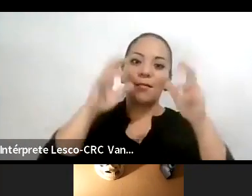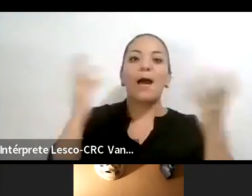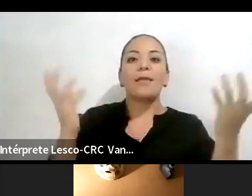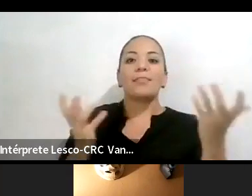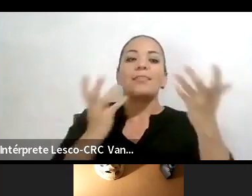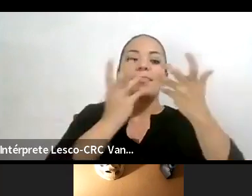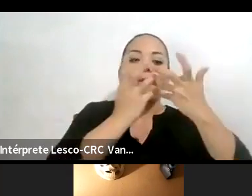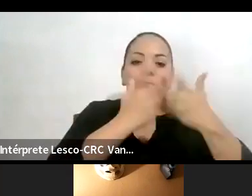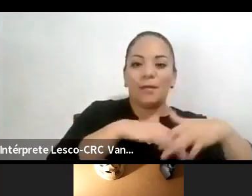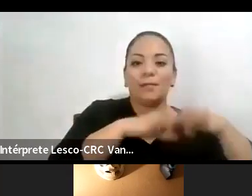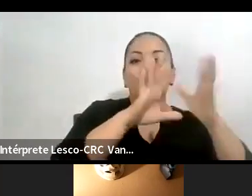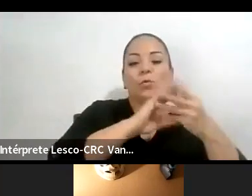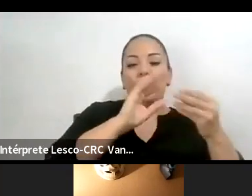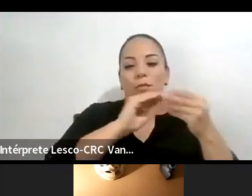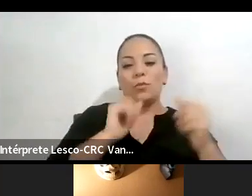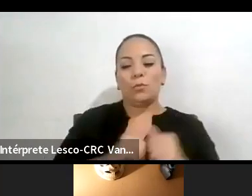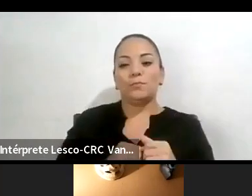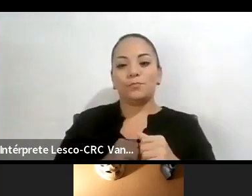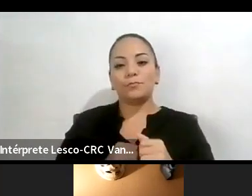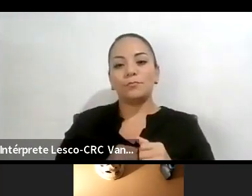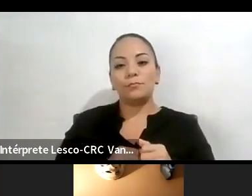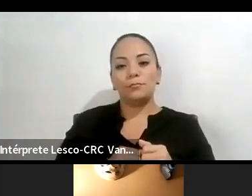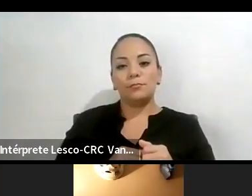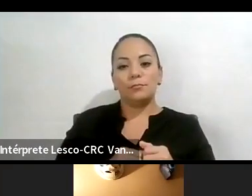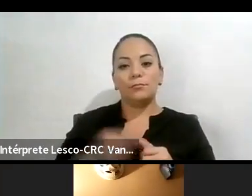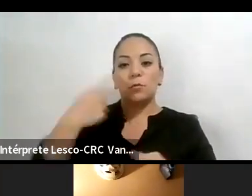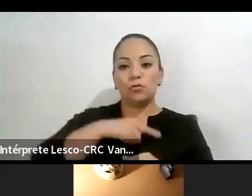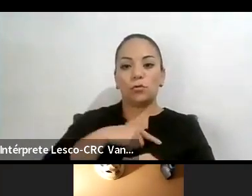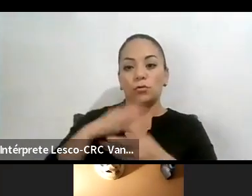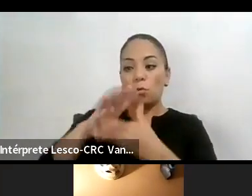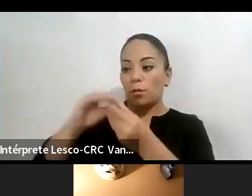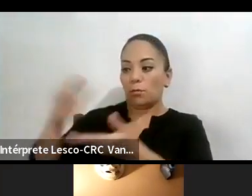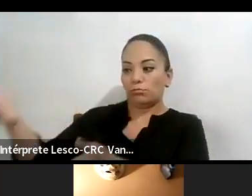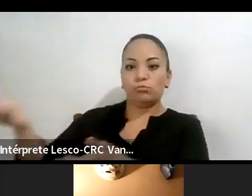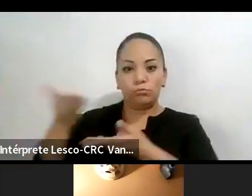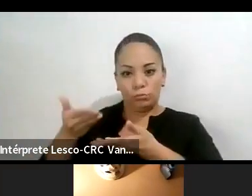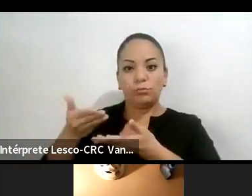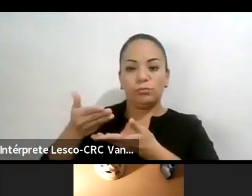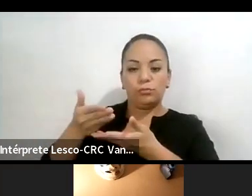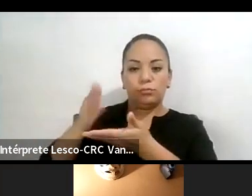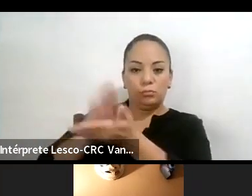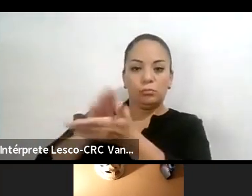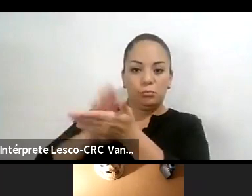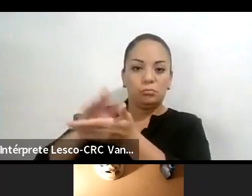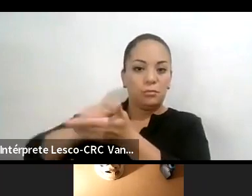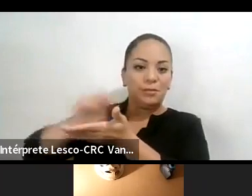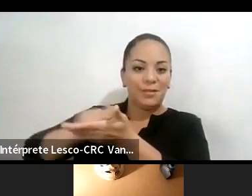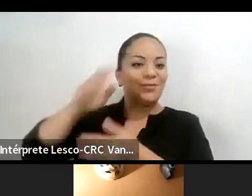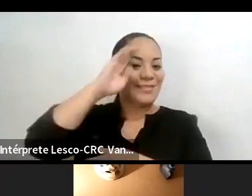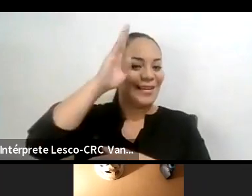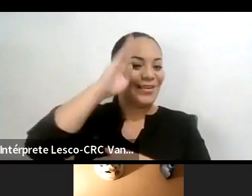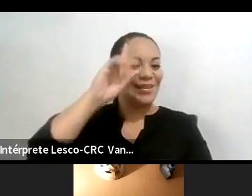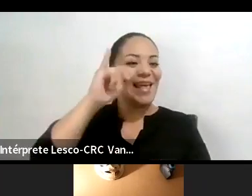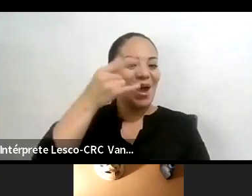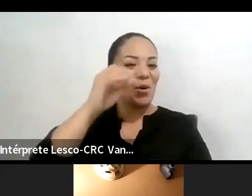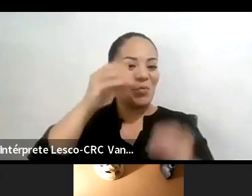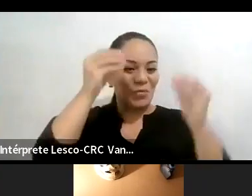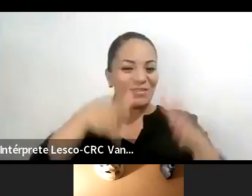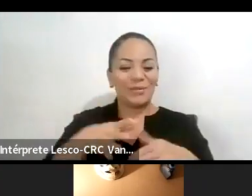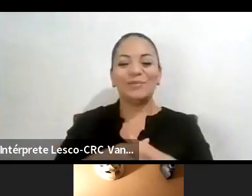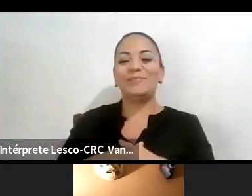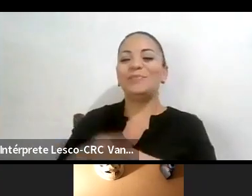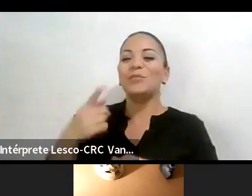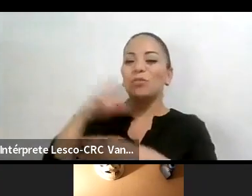los cuentos también, porque nosotros recibimos los cuentos así, como los había escrito el profe Diego, saludos al profe, los